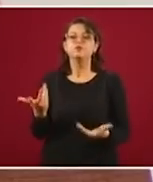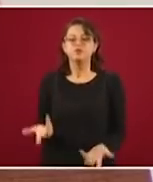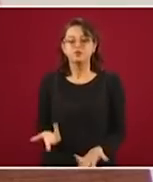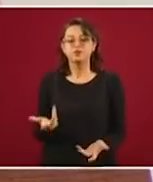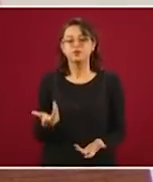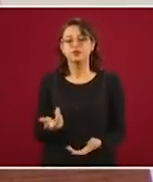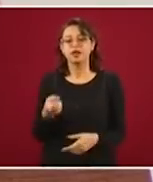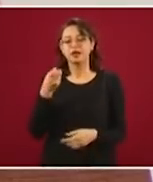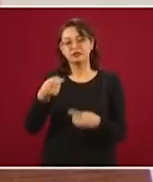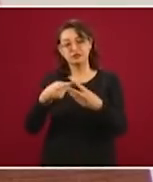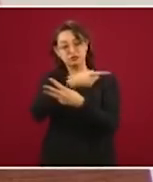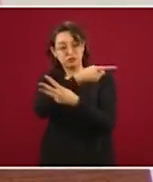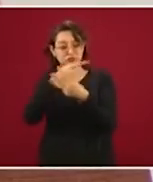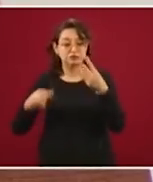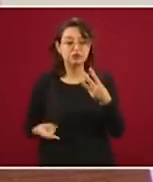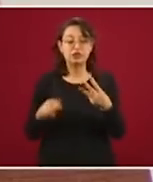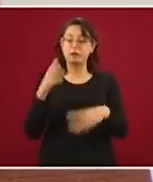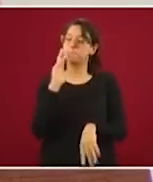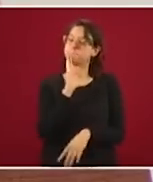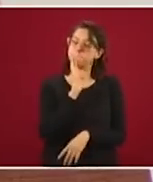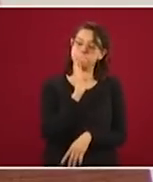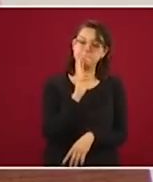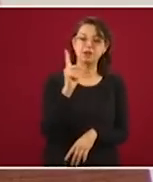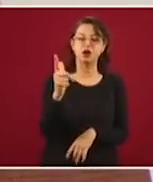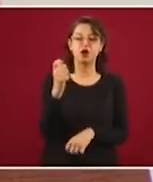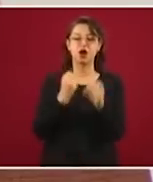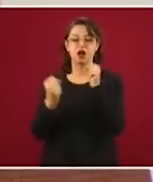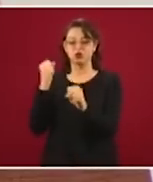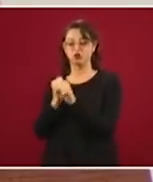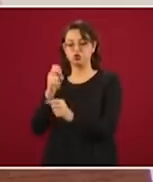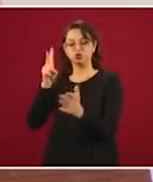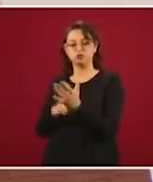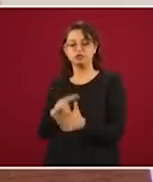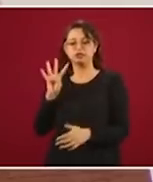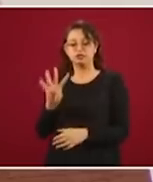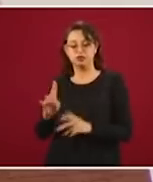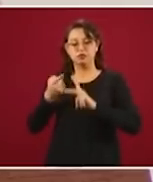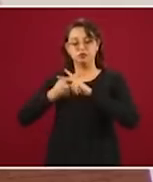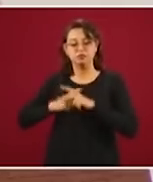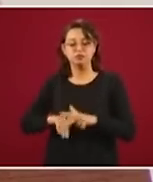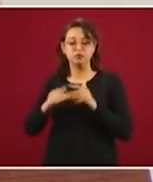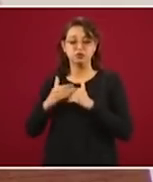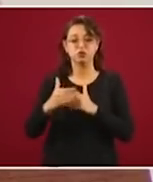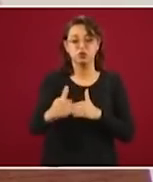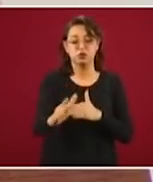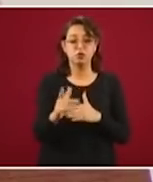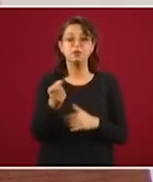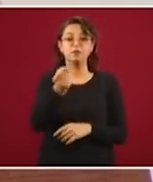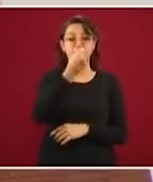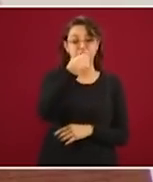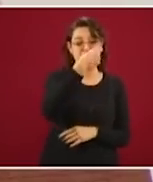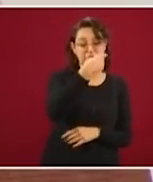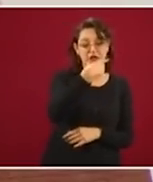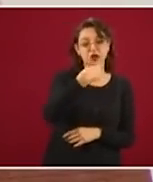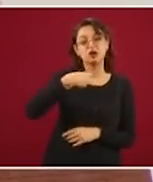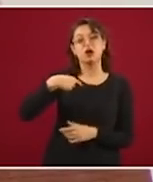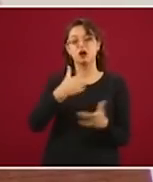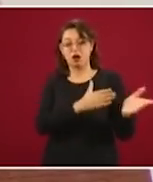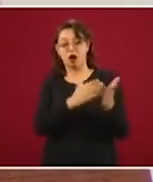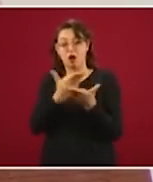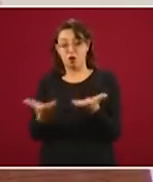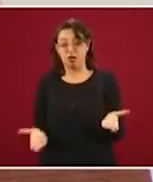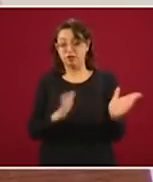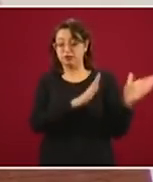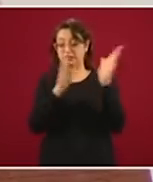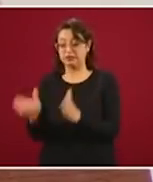de triple optimización que usamos ya desde 2019 para la compra de medicamentos, consideramos que es muy